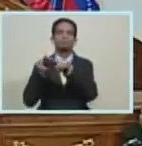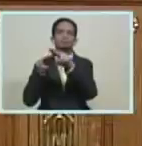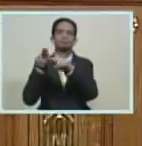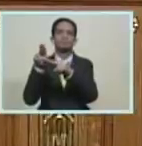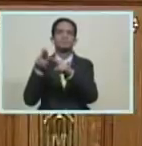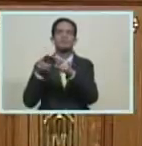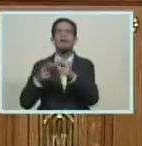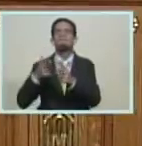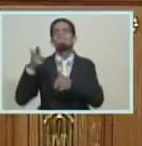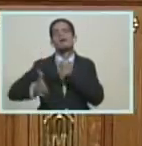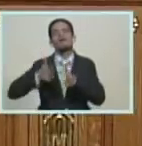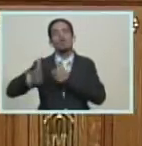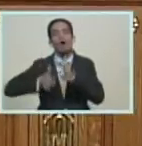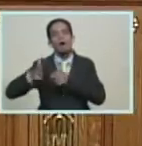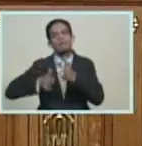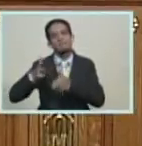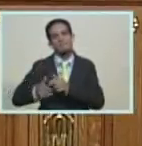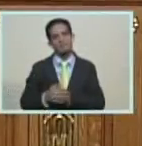el ferrocarril,